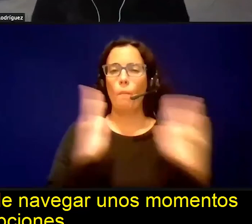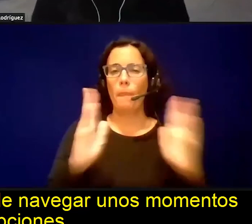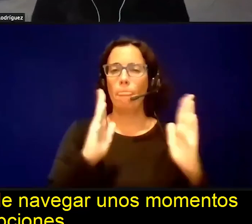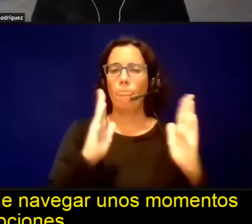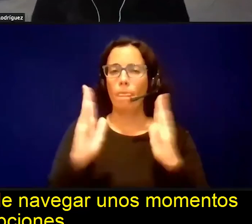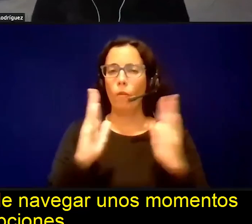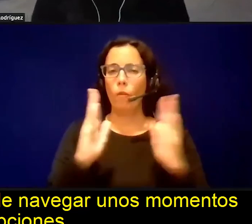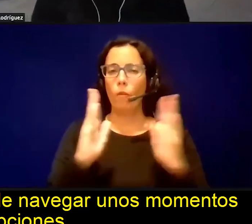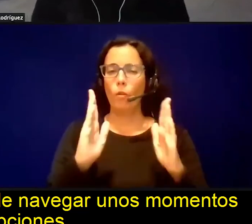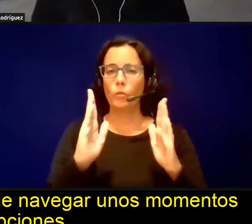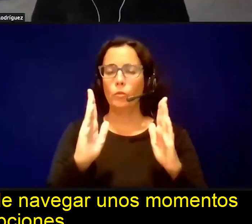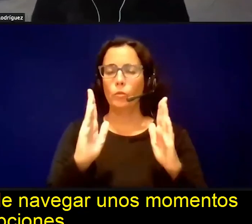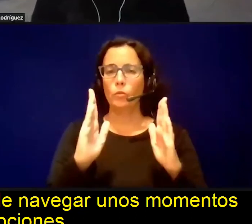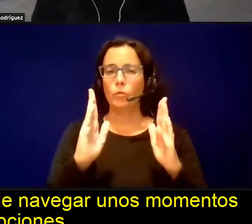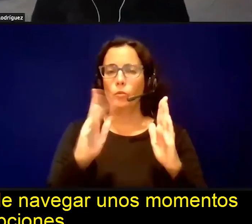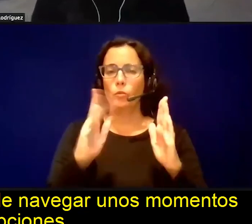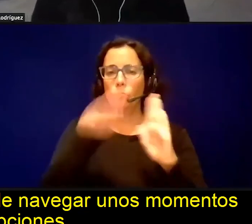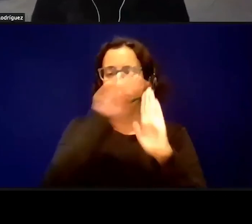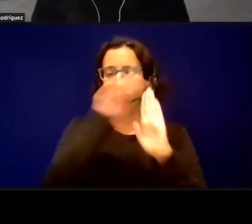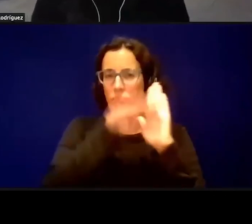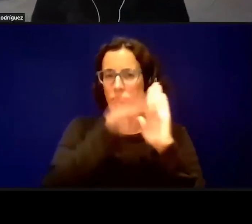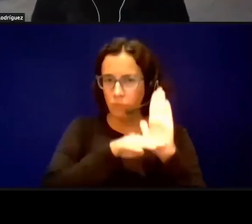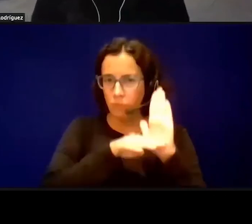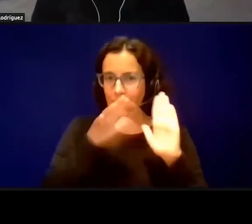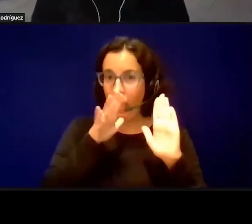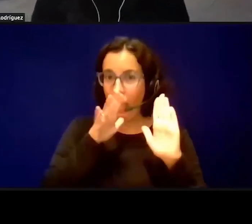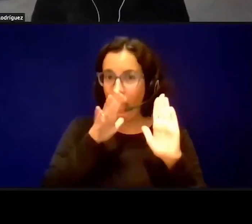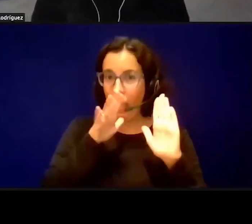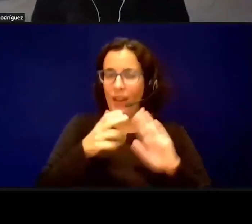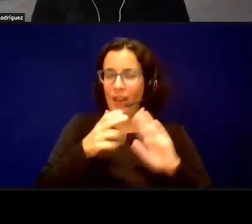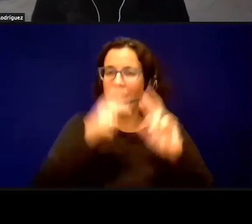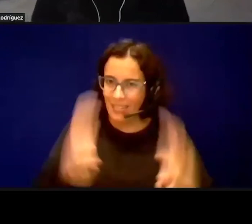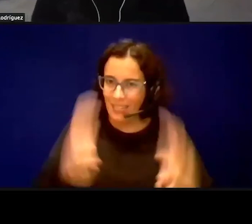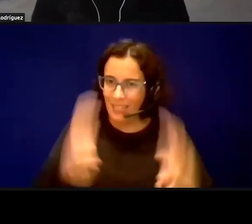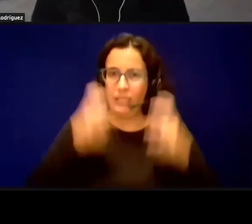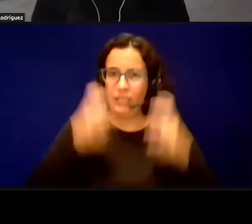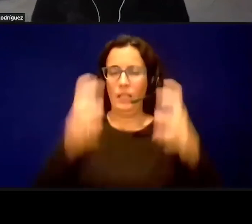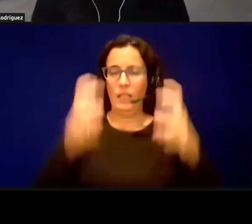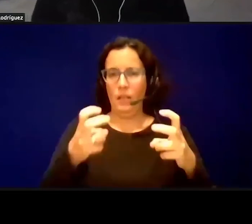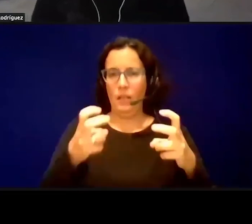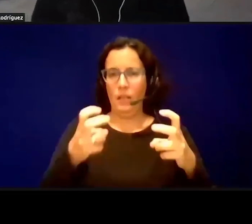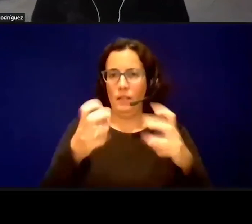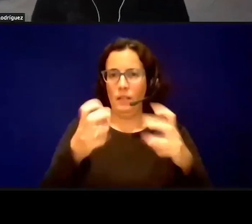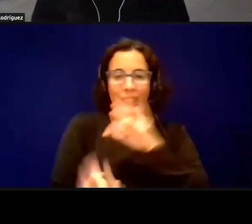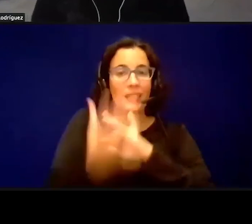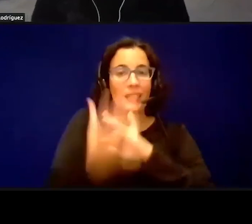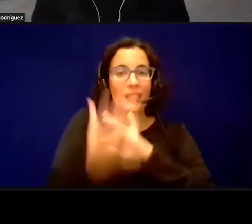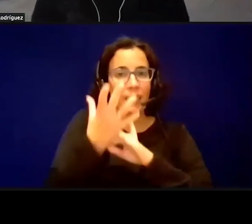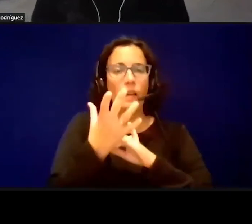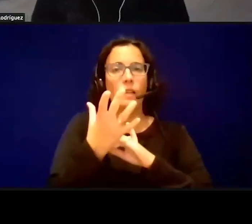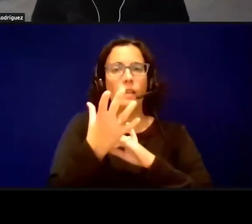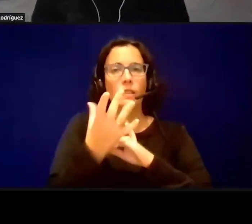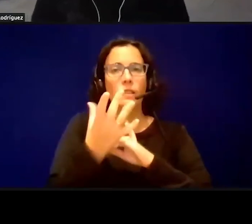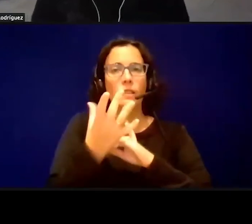disrupciones y estamos reiniciando a crear algo que realmente